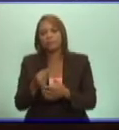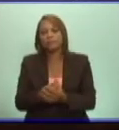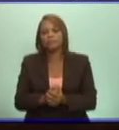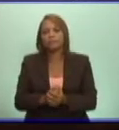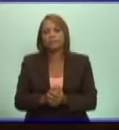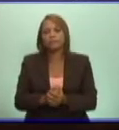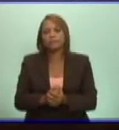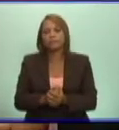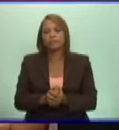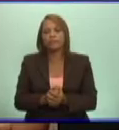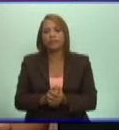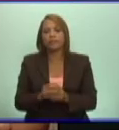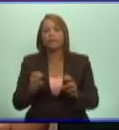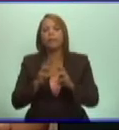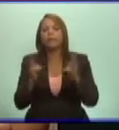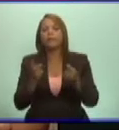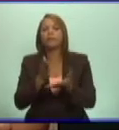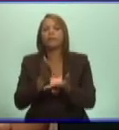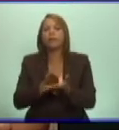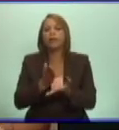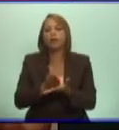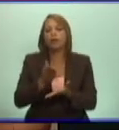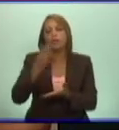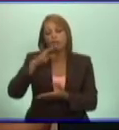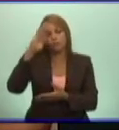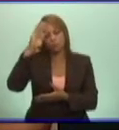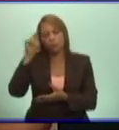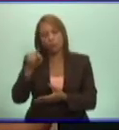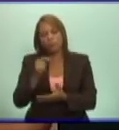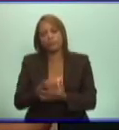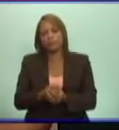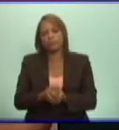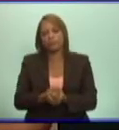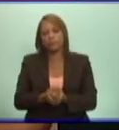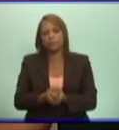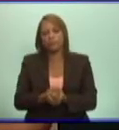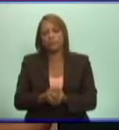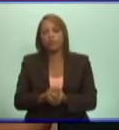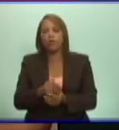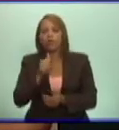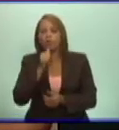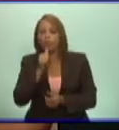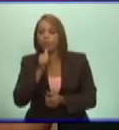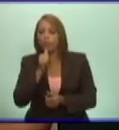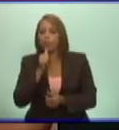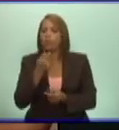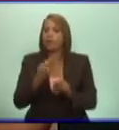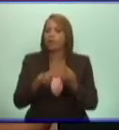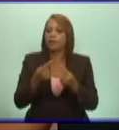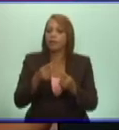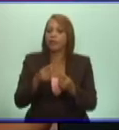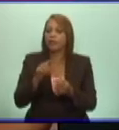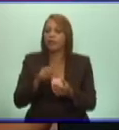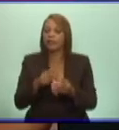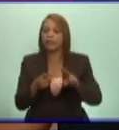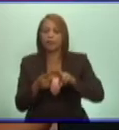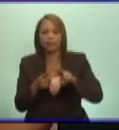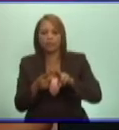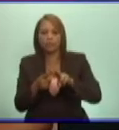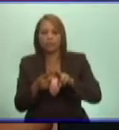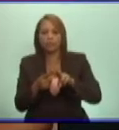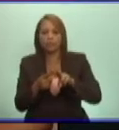portal Cubeduca, y de eso nos hemos retroalimentado, porque las dudas que han surgido en las propias emisiones